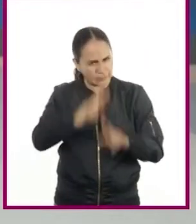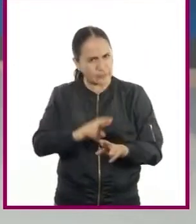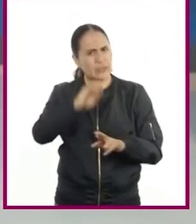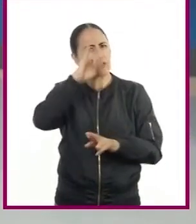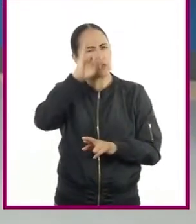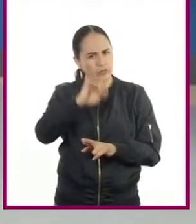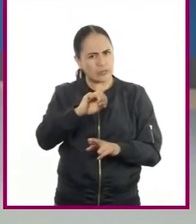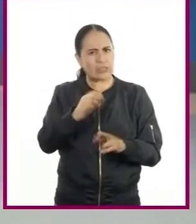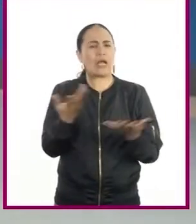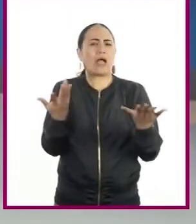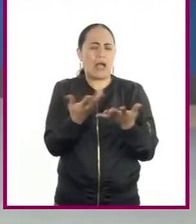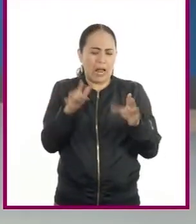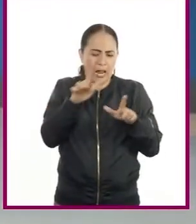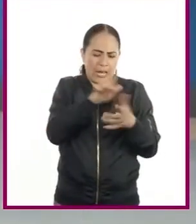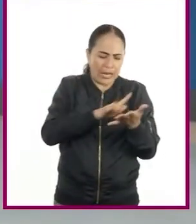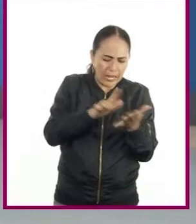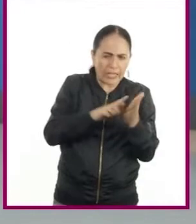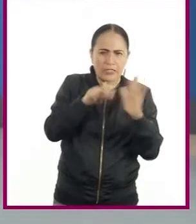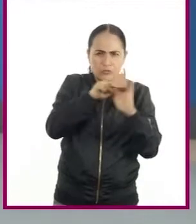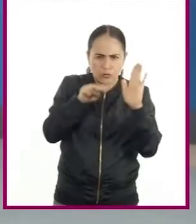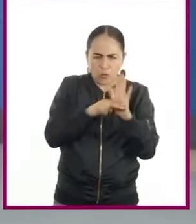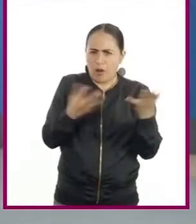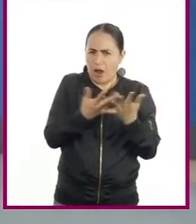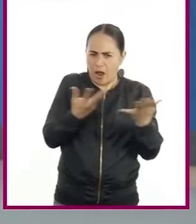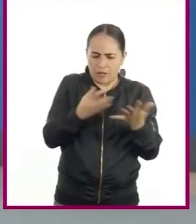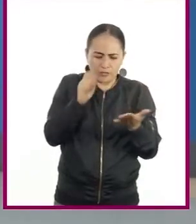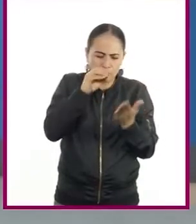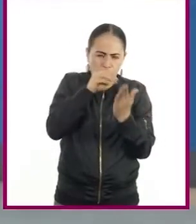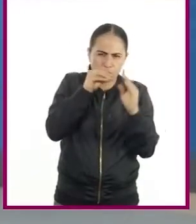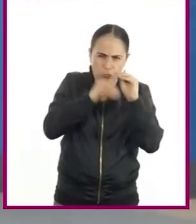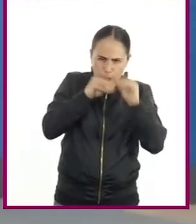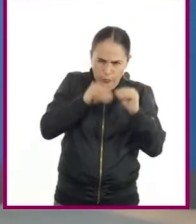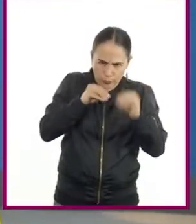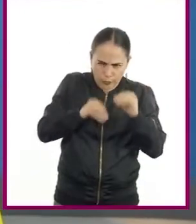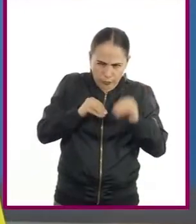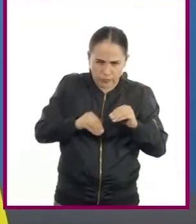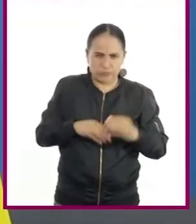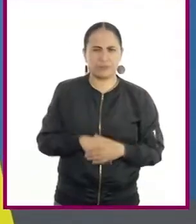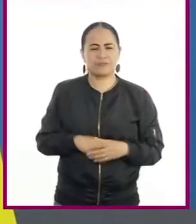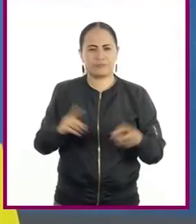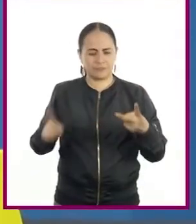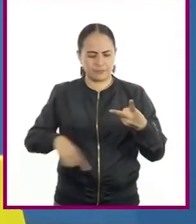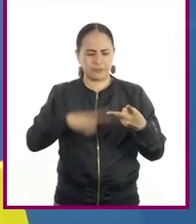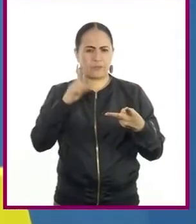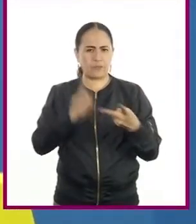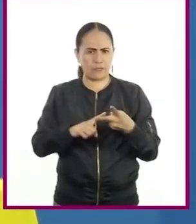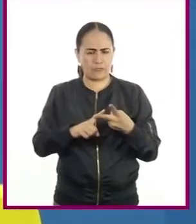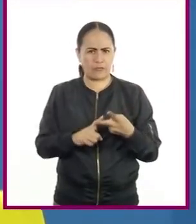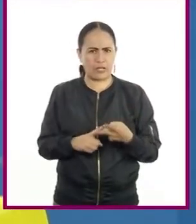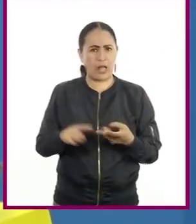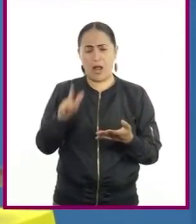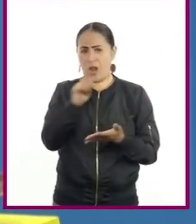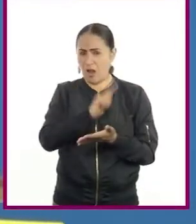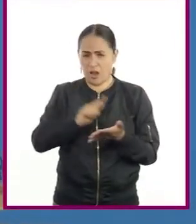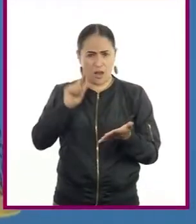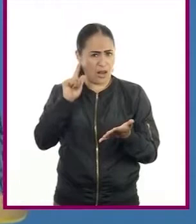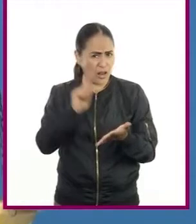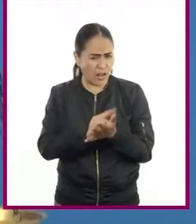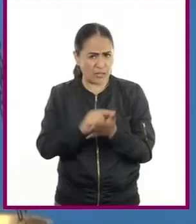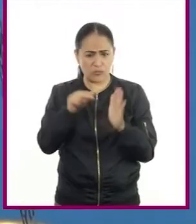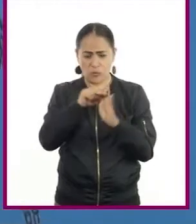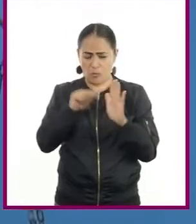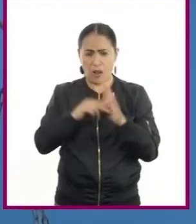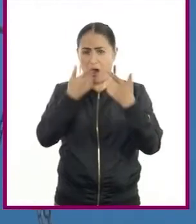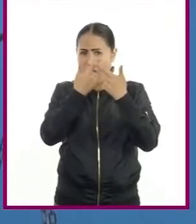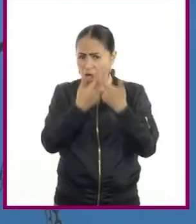que existan leyes y normas. He aquí la segunda pista. Pero no cualquier tipo de leyes y normas,